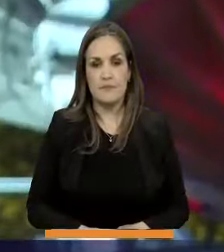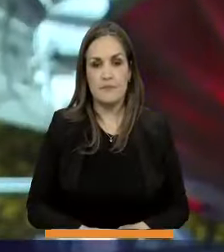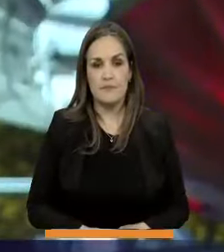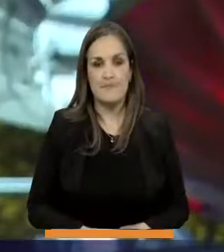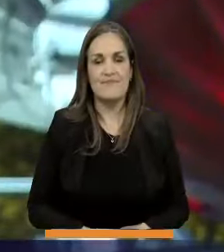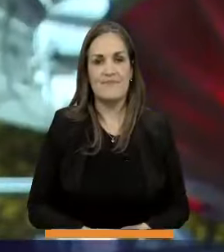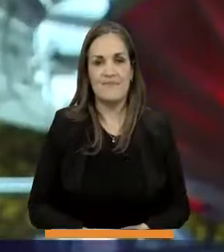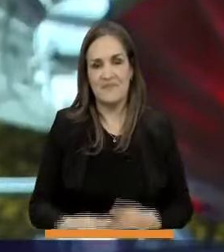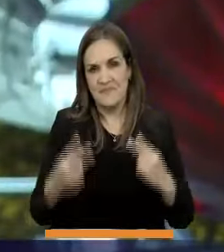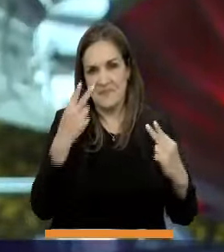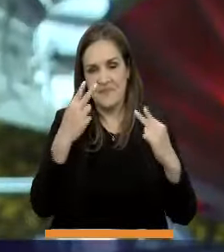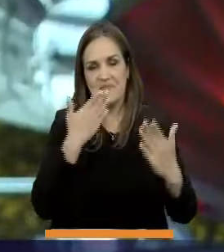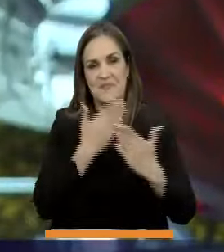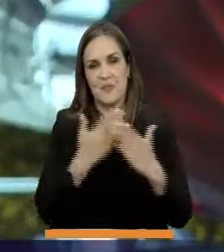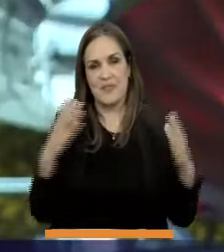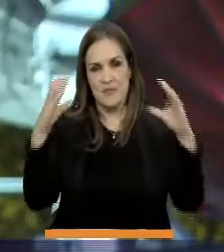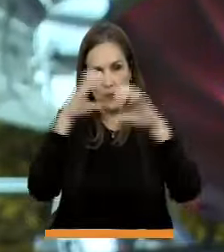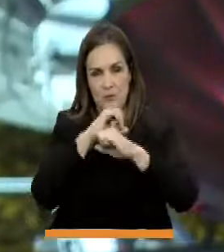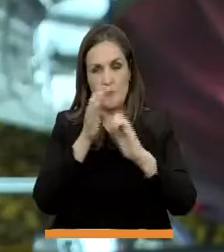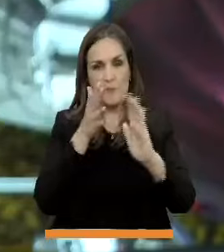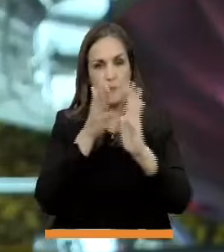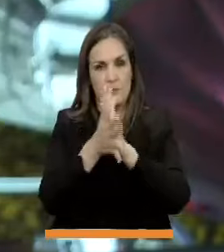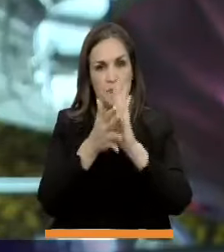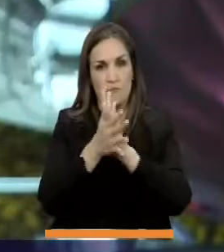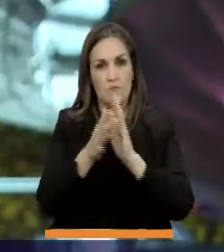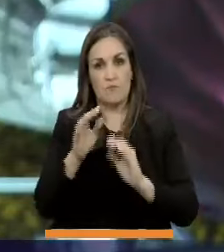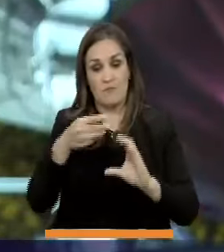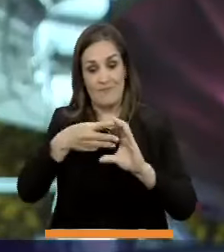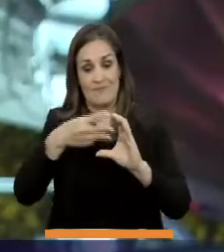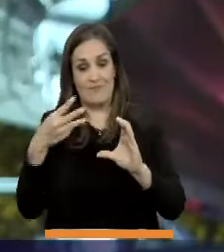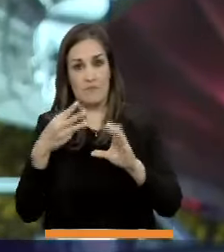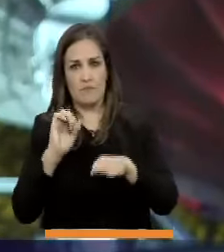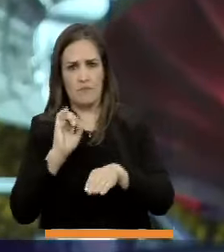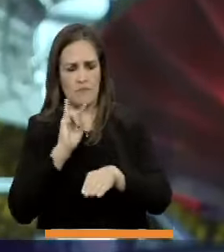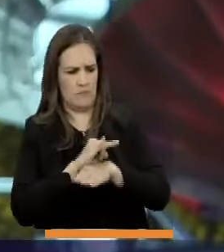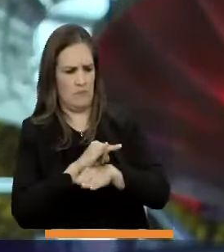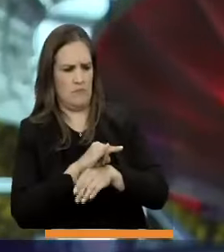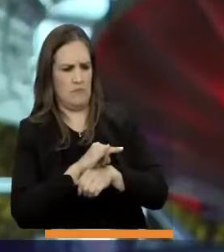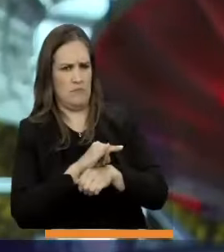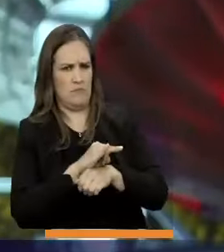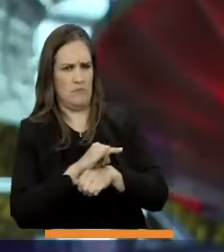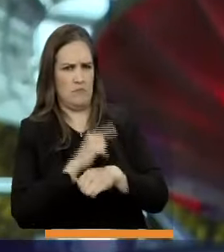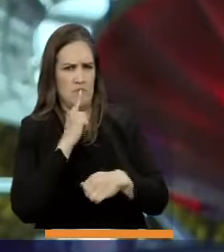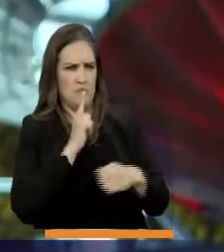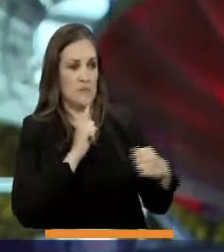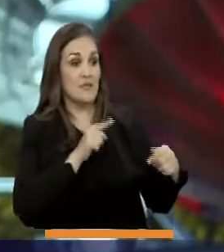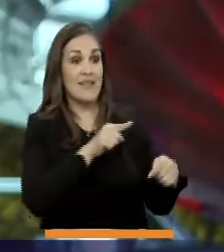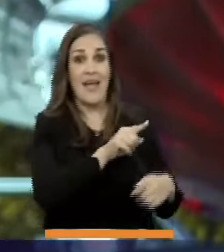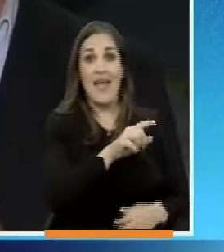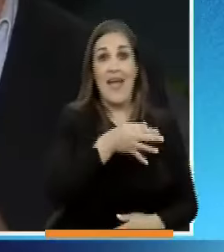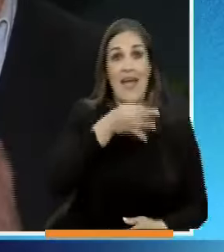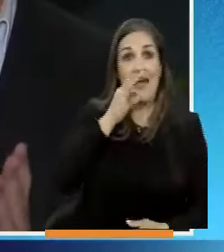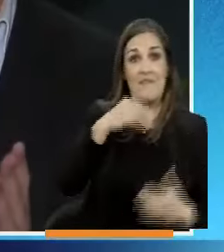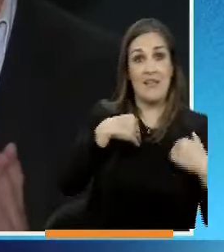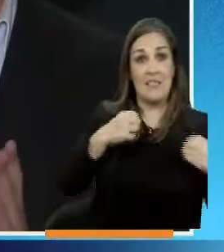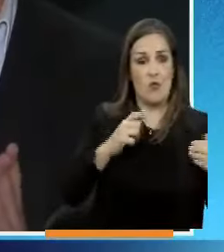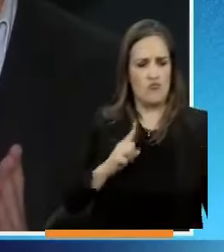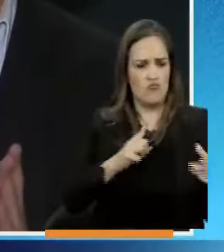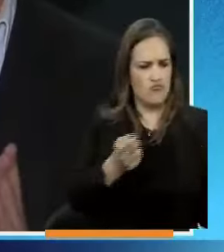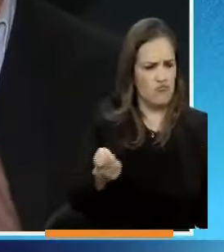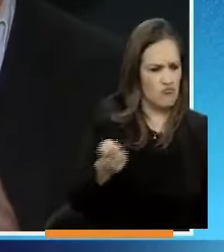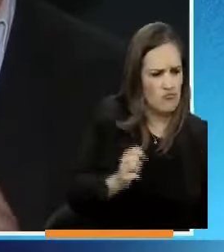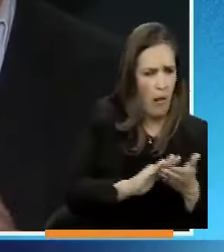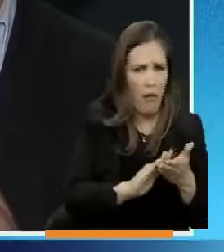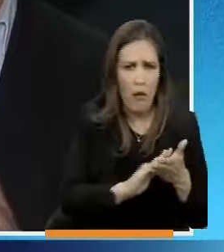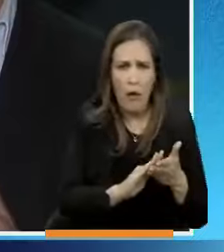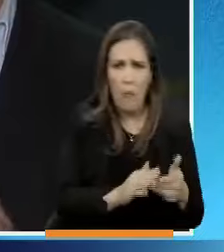Ana María y televidentes, muy buenas noches. El superintendente además señaló que este proceso fue de todo menos exitoso, resaltando que